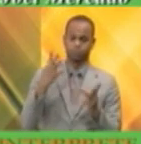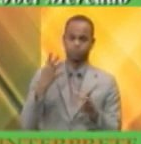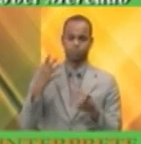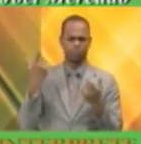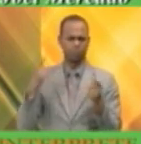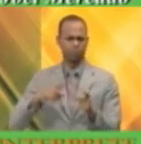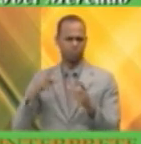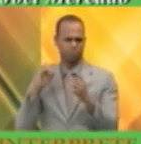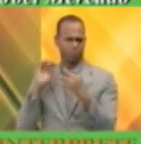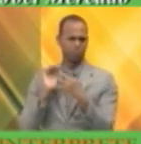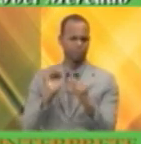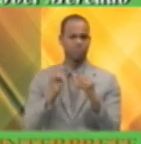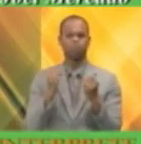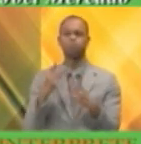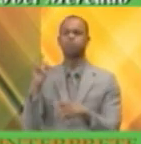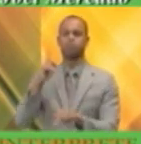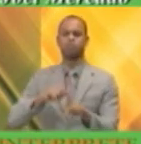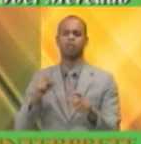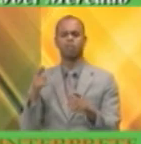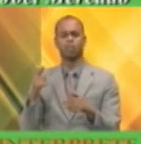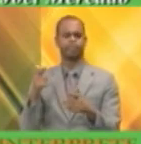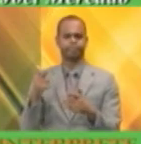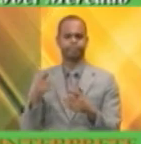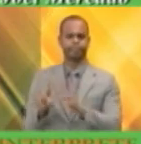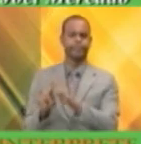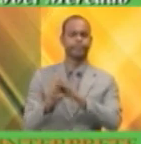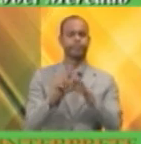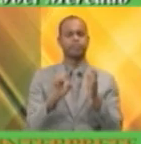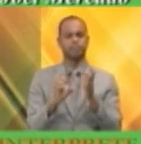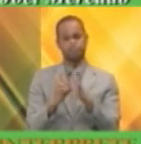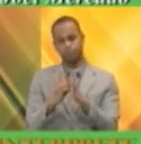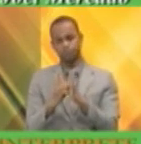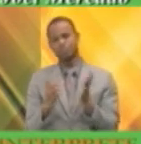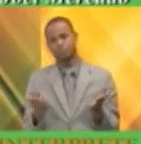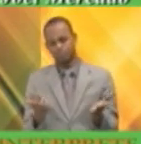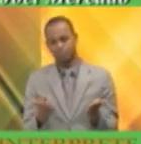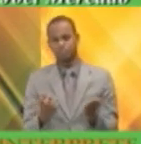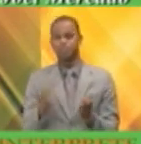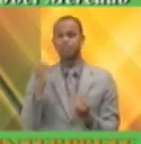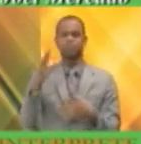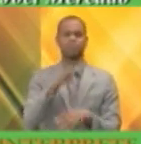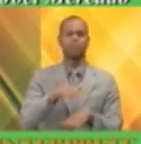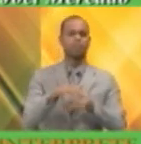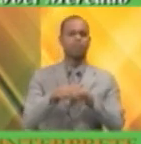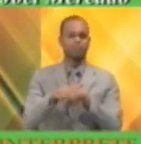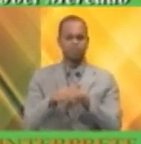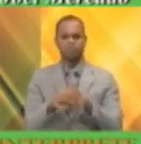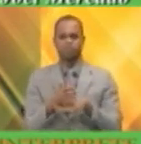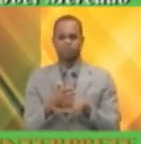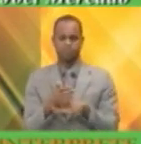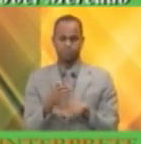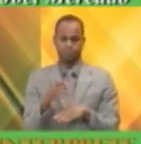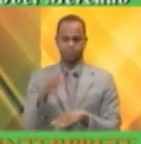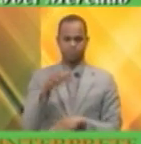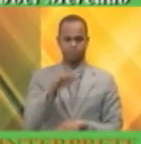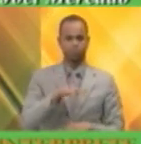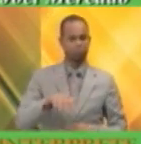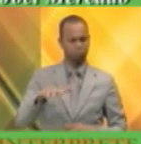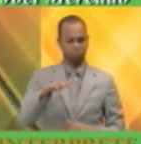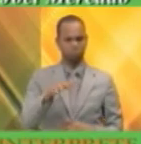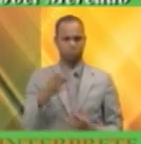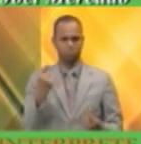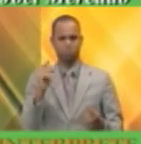esa guerra. Y ahí ya por los lados de Inglaterra, Gran Bretaña, se organizan los primeros juegos,